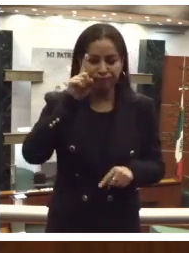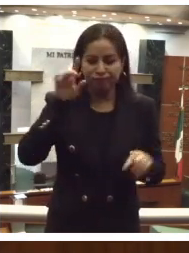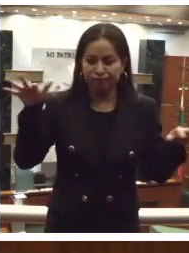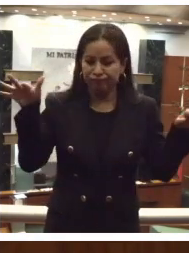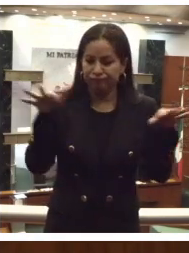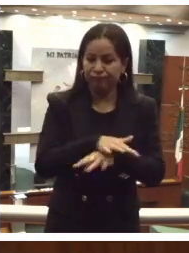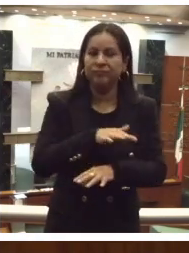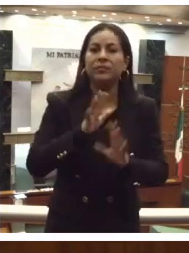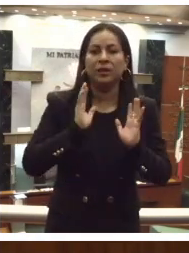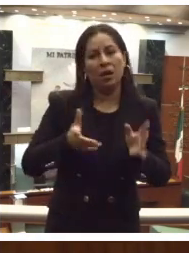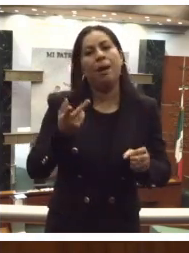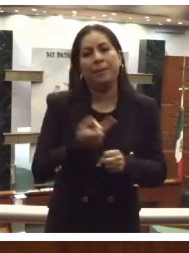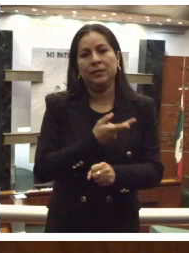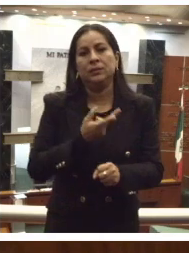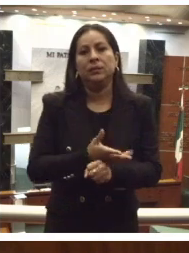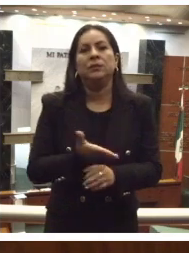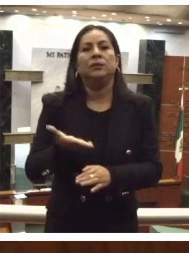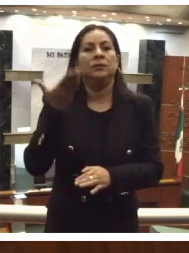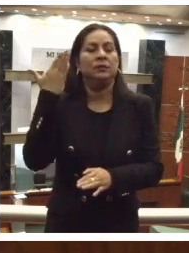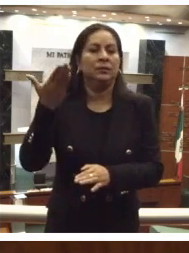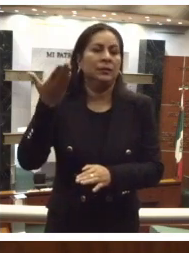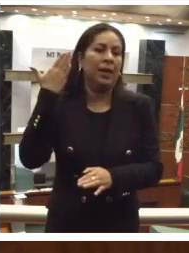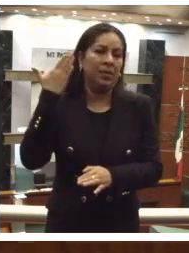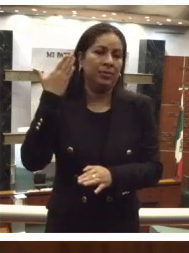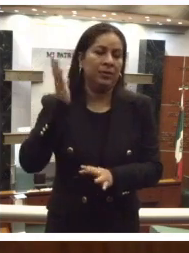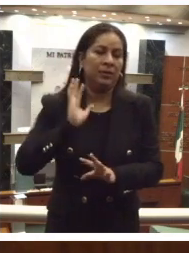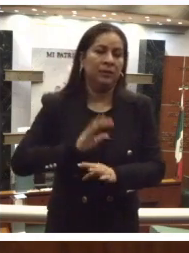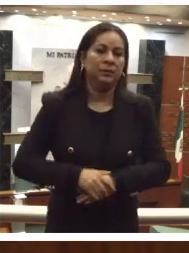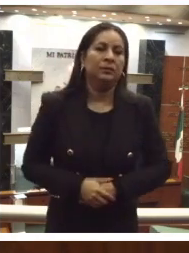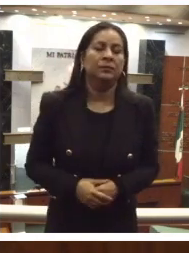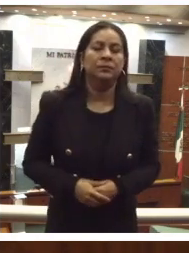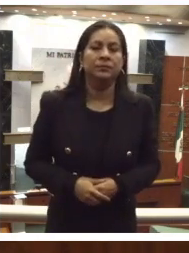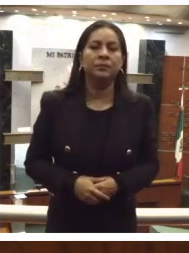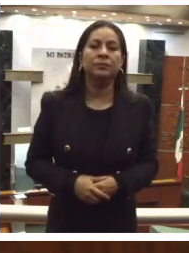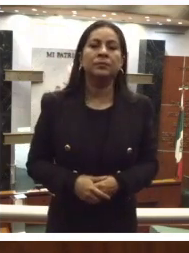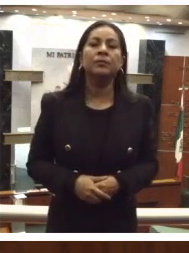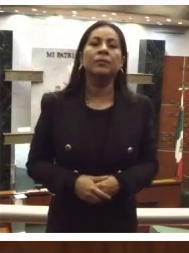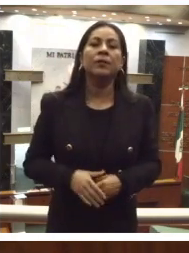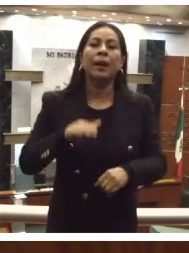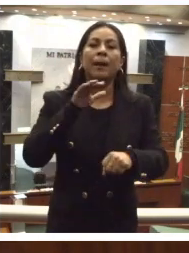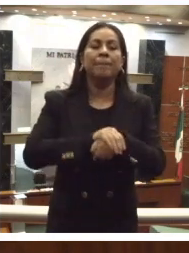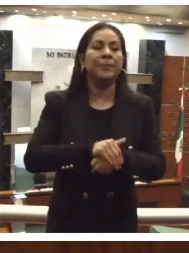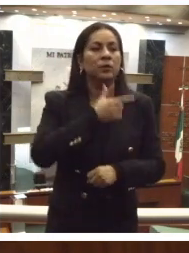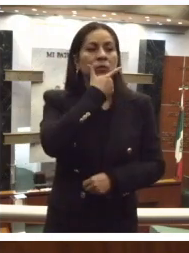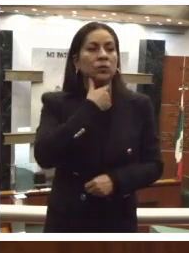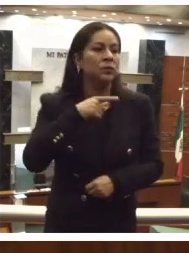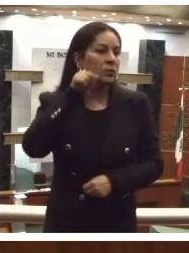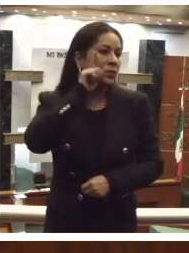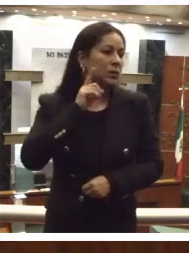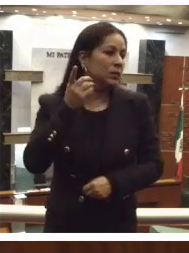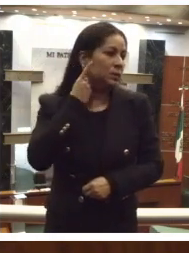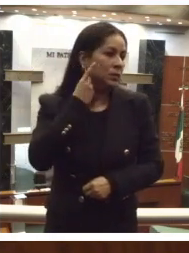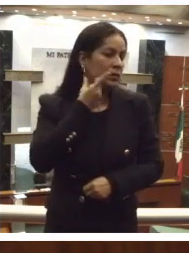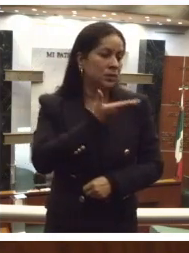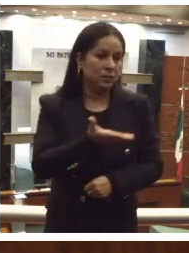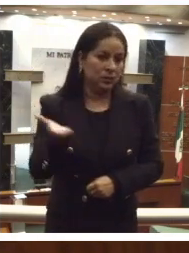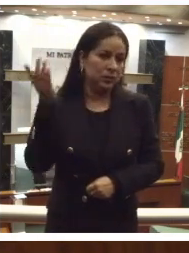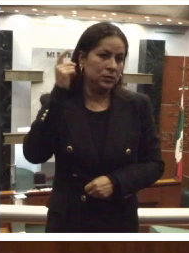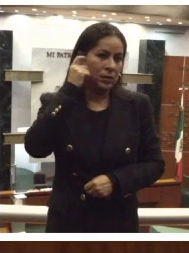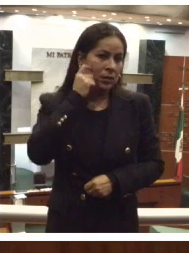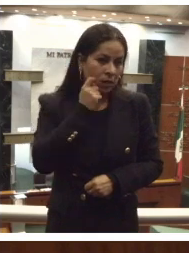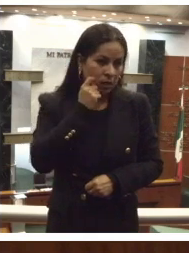que ya se han dado en múltiples momentos del pasado. Amigas y amigos diputados,